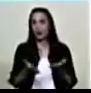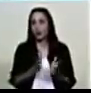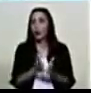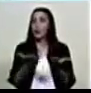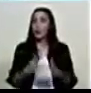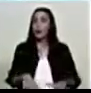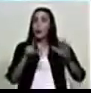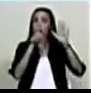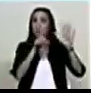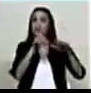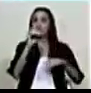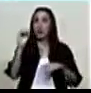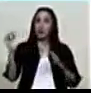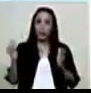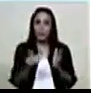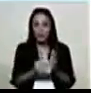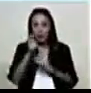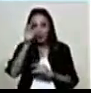lo menos 600.000